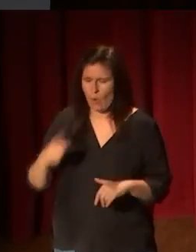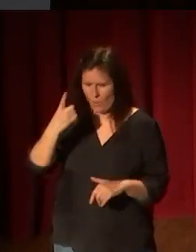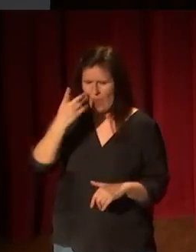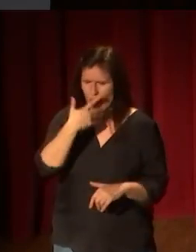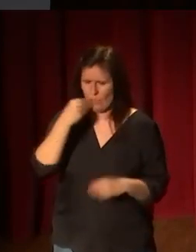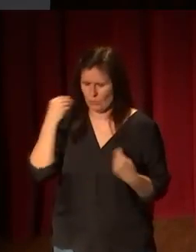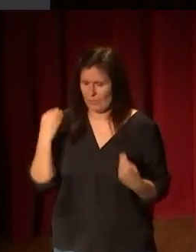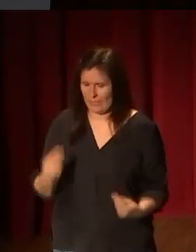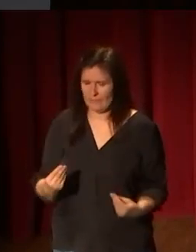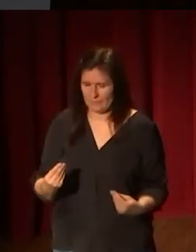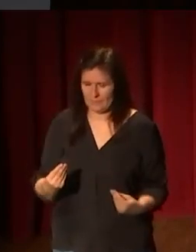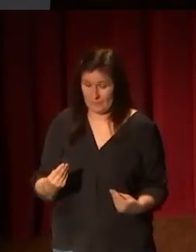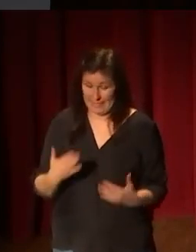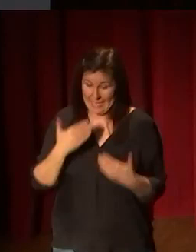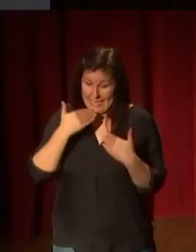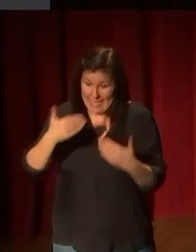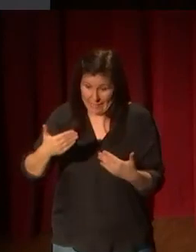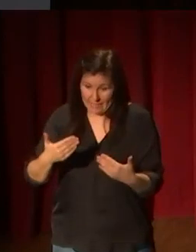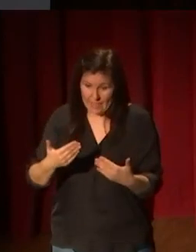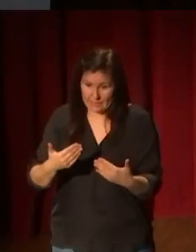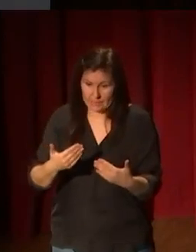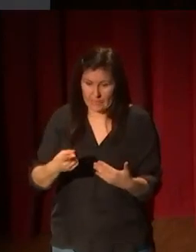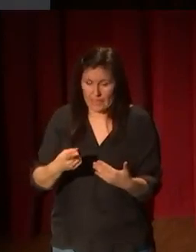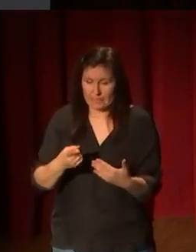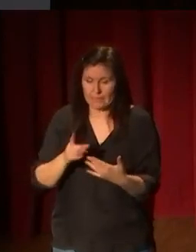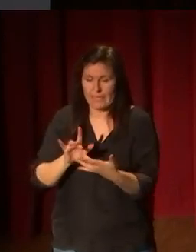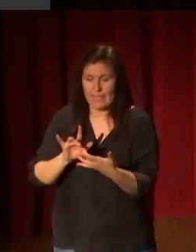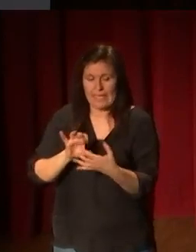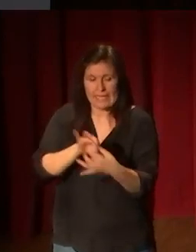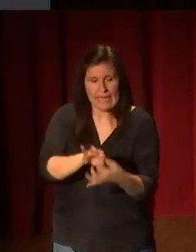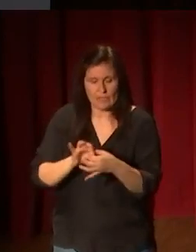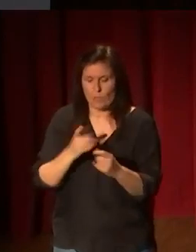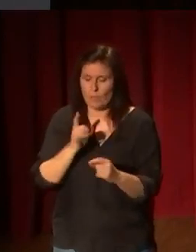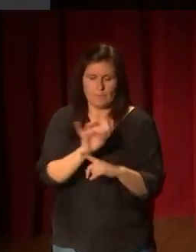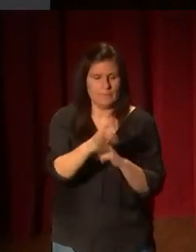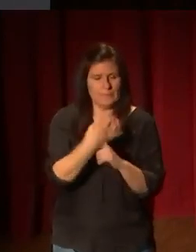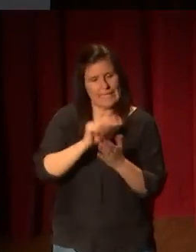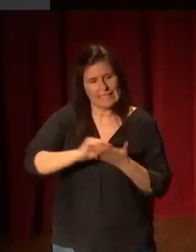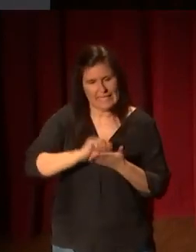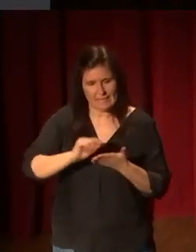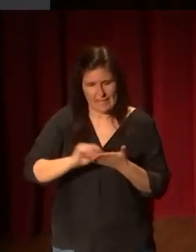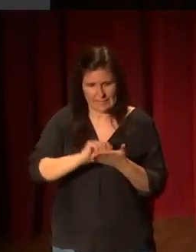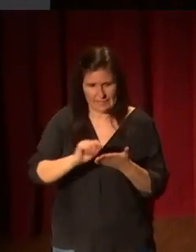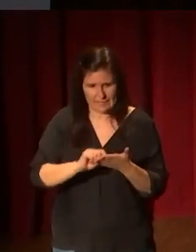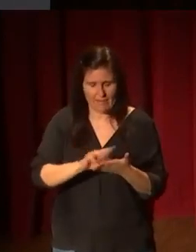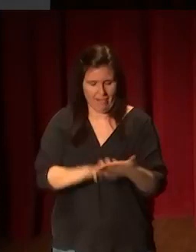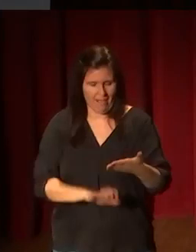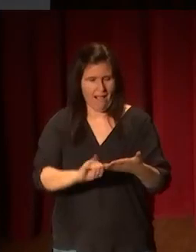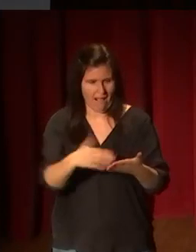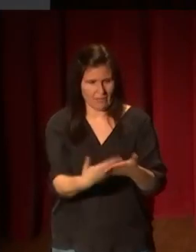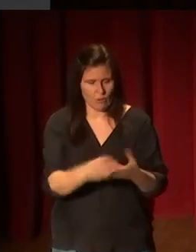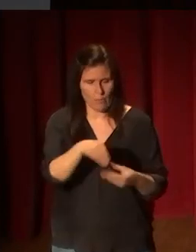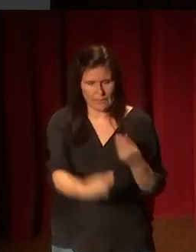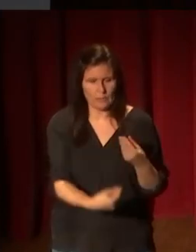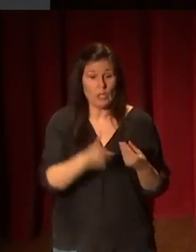no solamente gracias a las relaciones escritas que dejaron sino sobre todo gracias a este